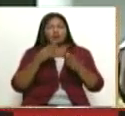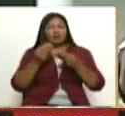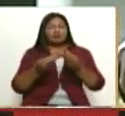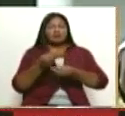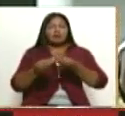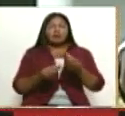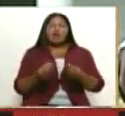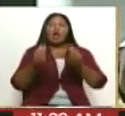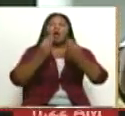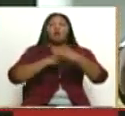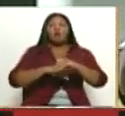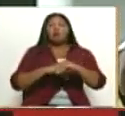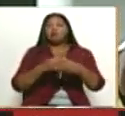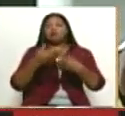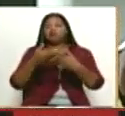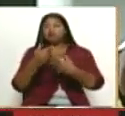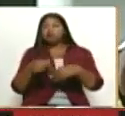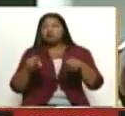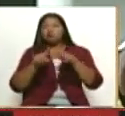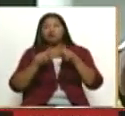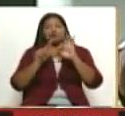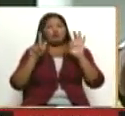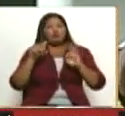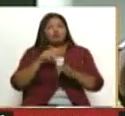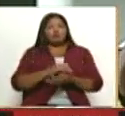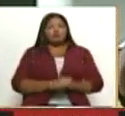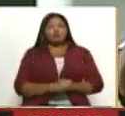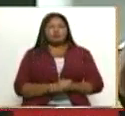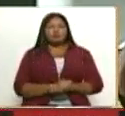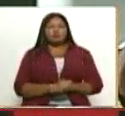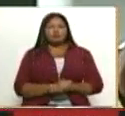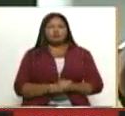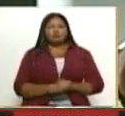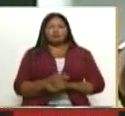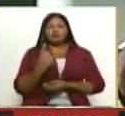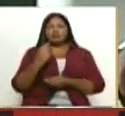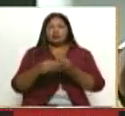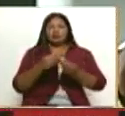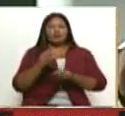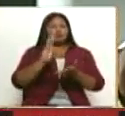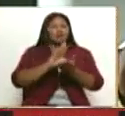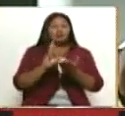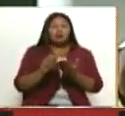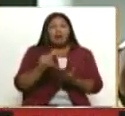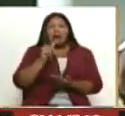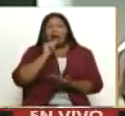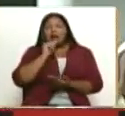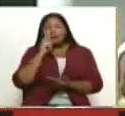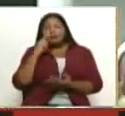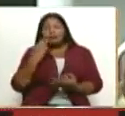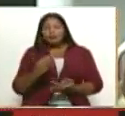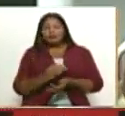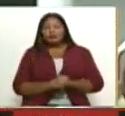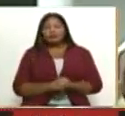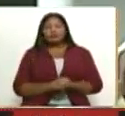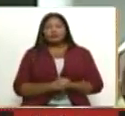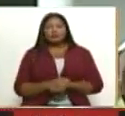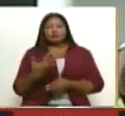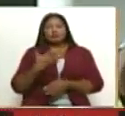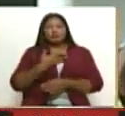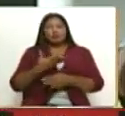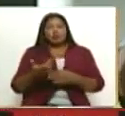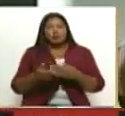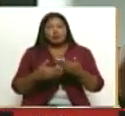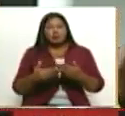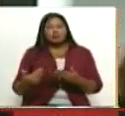acuerdos sustantivos que tengan como centro a quienes por décadas vienen